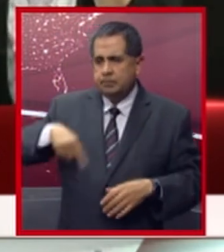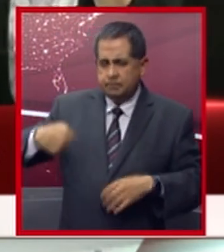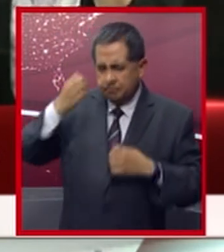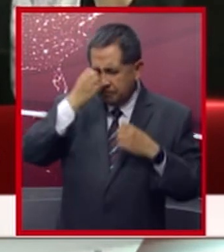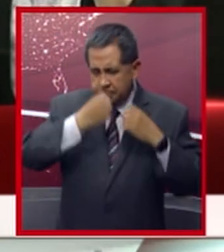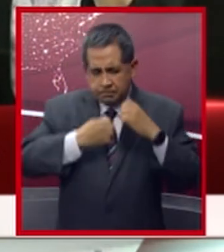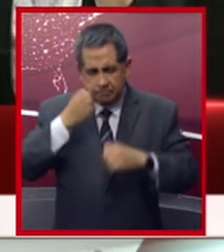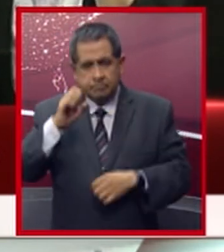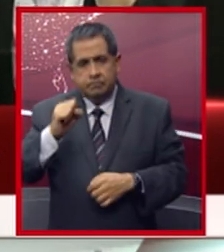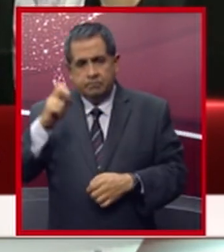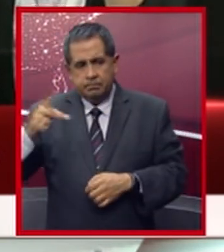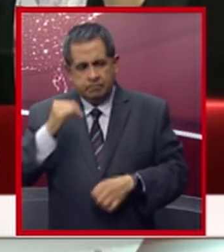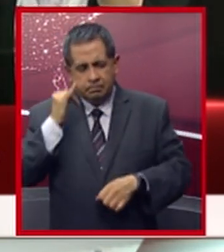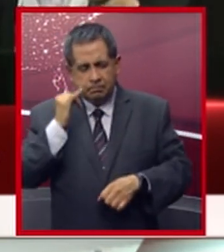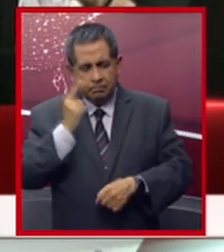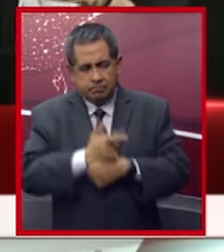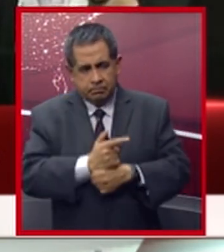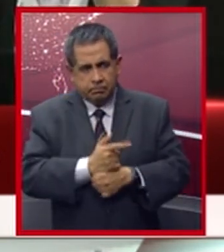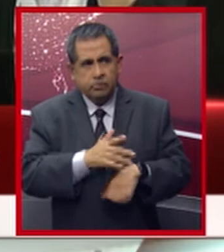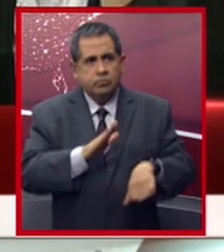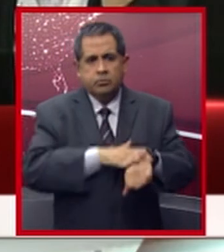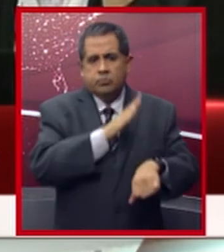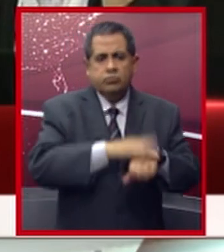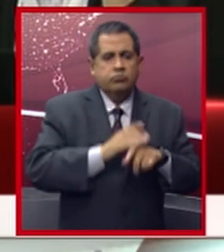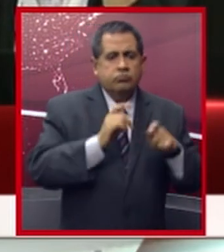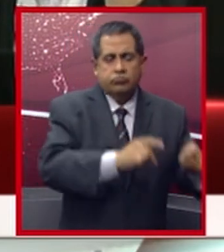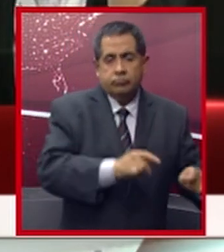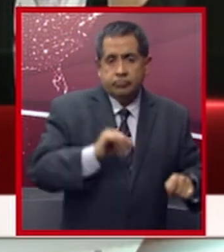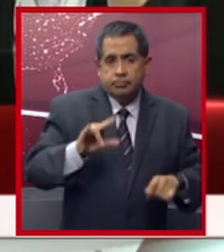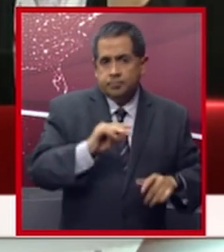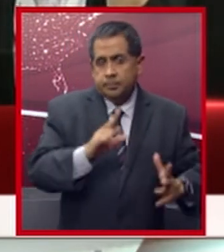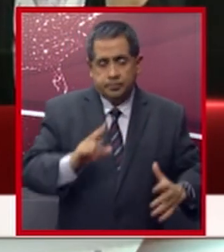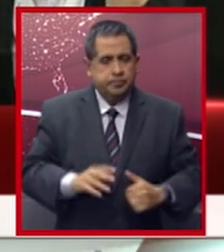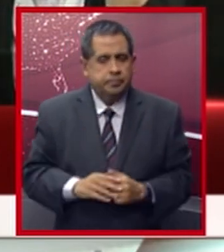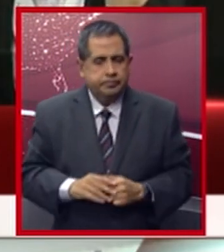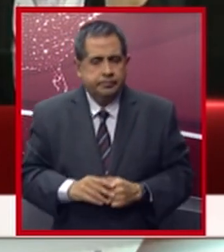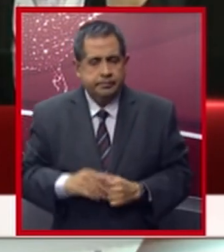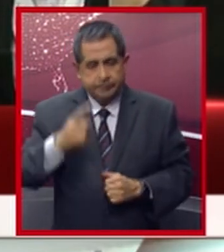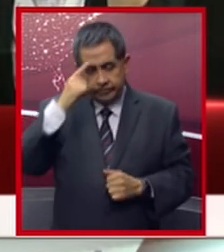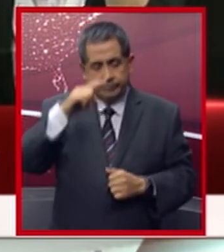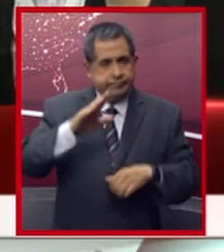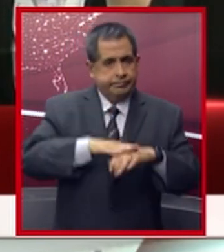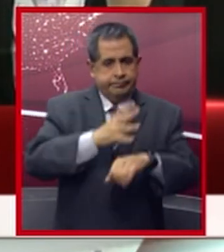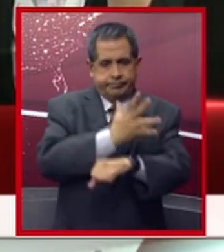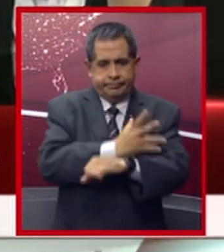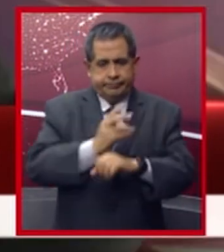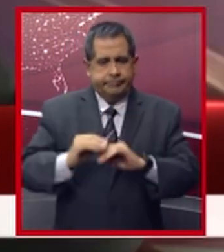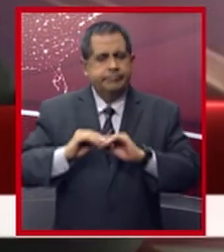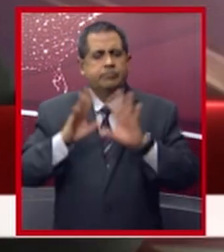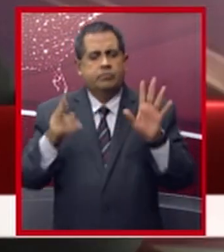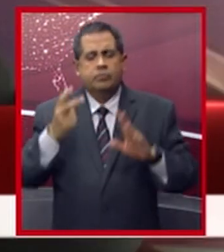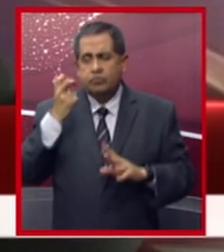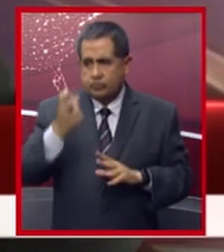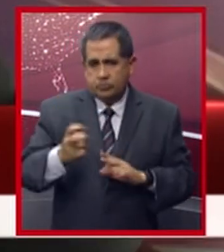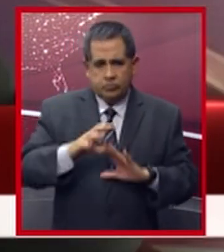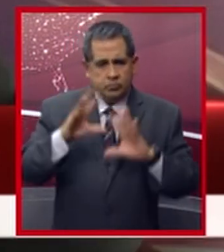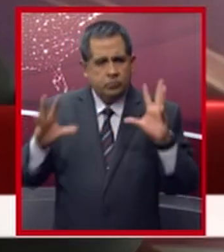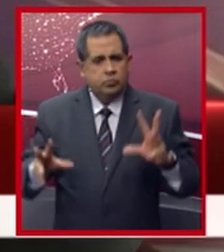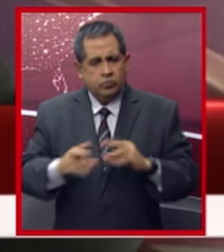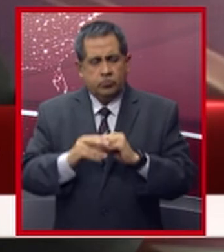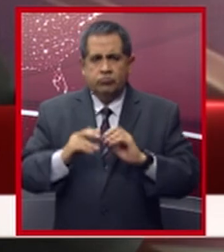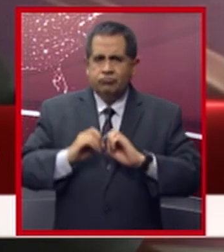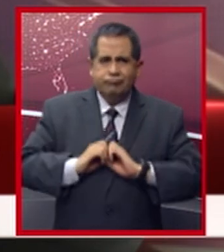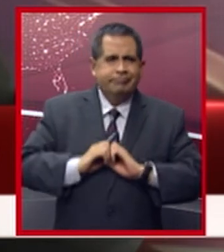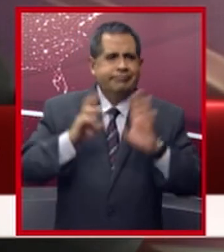que la Secretaría de Educación emita. Para ese tema, para el sistema de transparencia y echar a andar transparentar